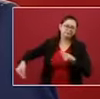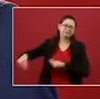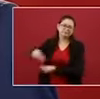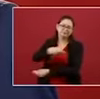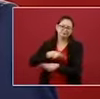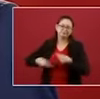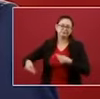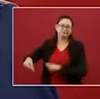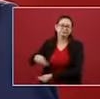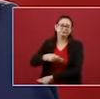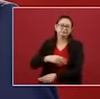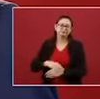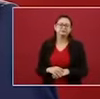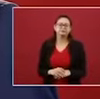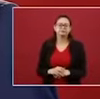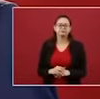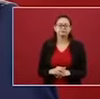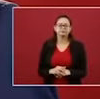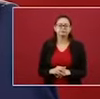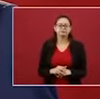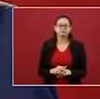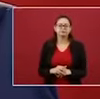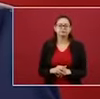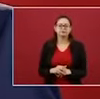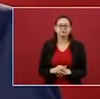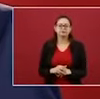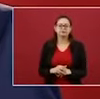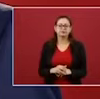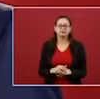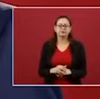a la gente en